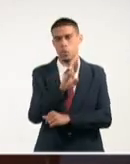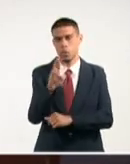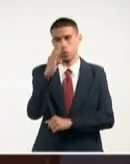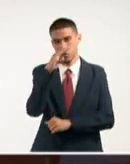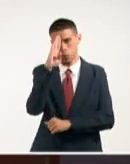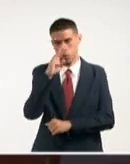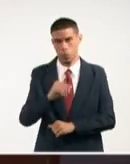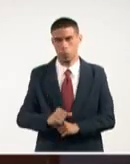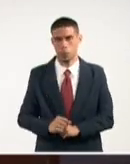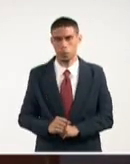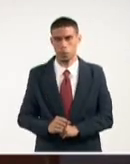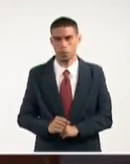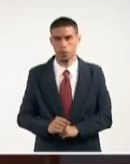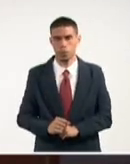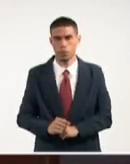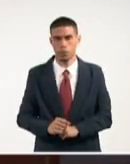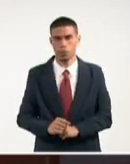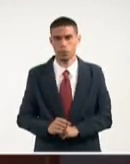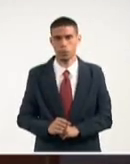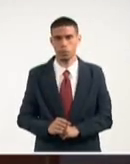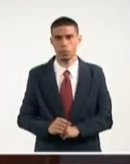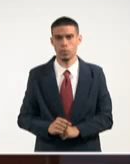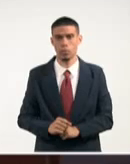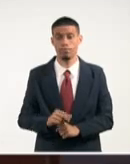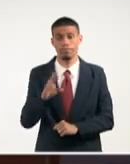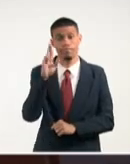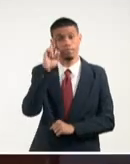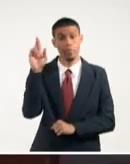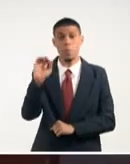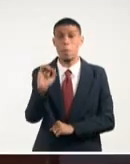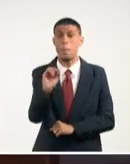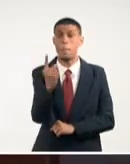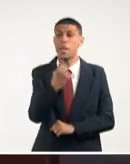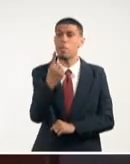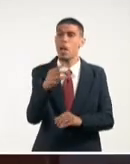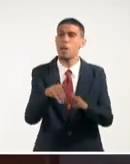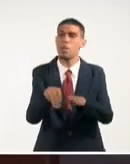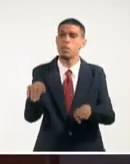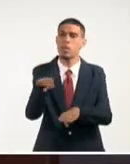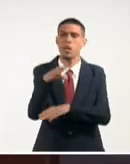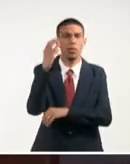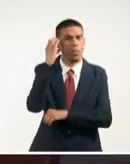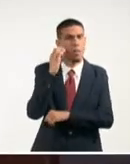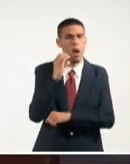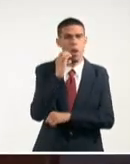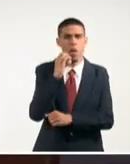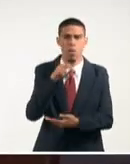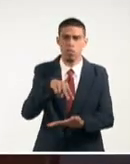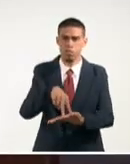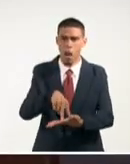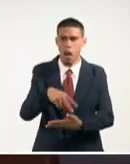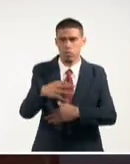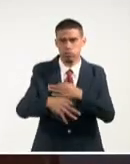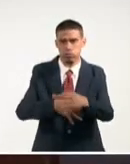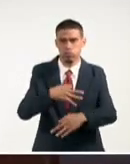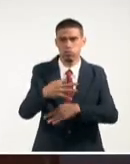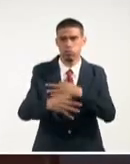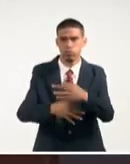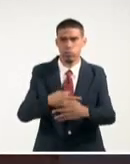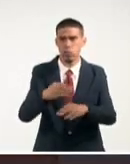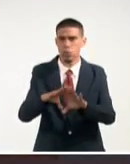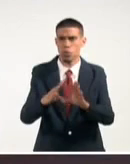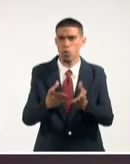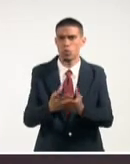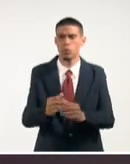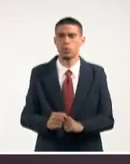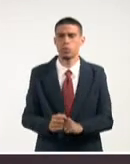Como explicó de forma diáfana el primer ministro, compañero Manuel Marrero, hace